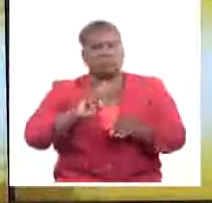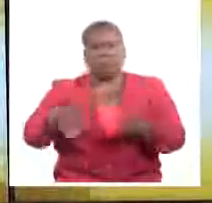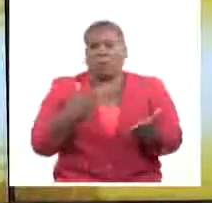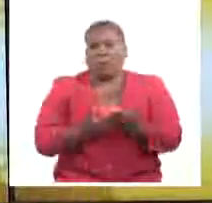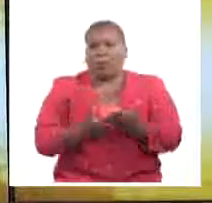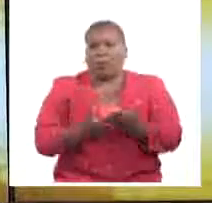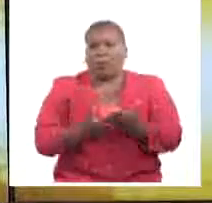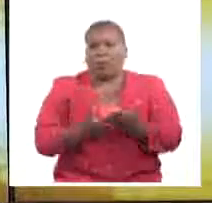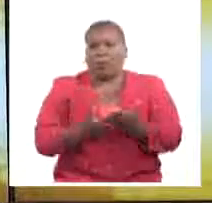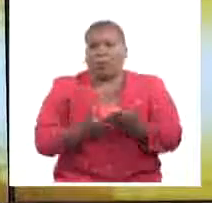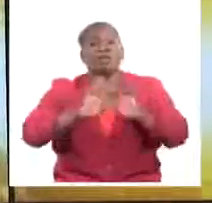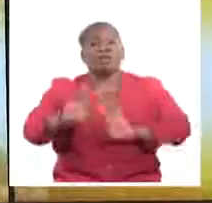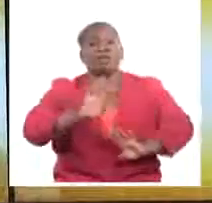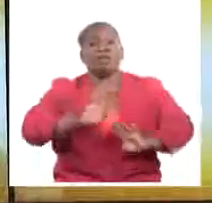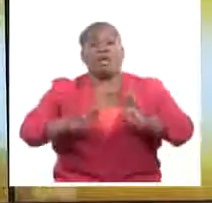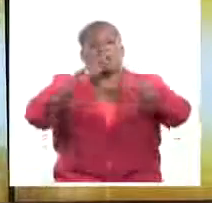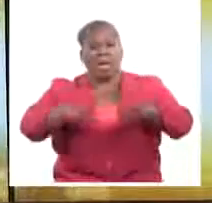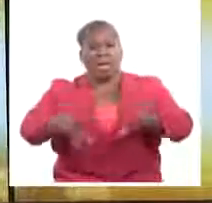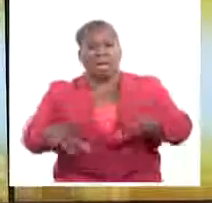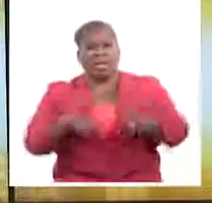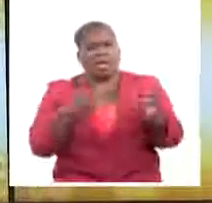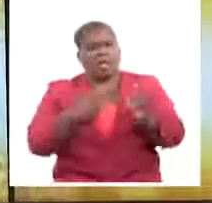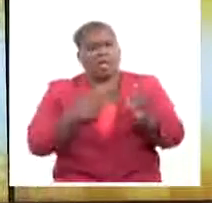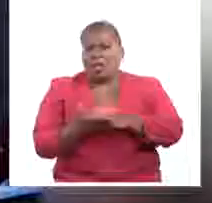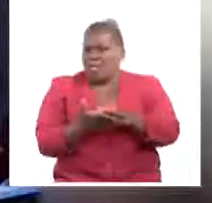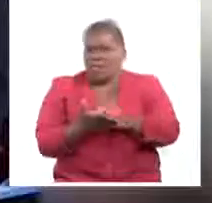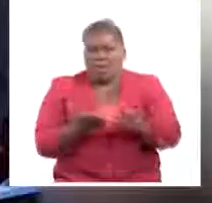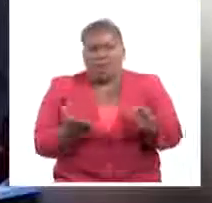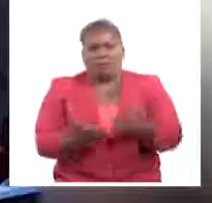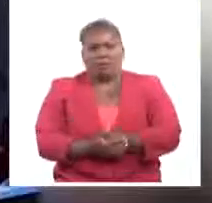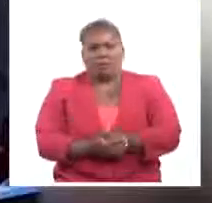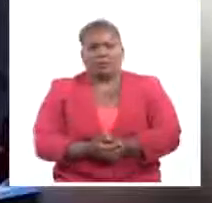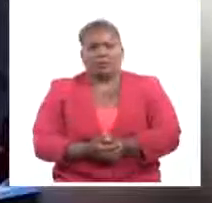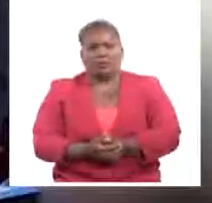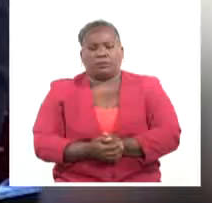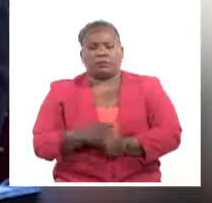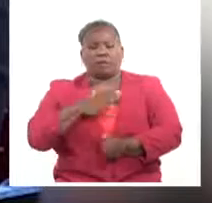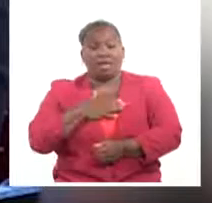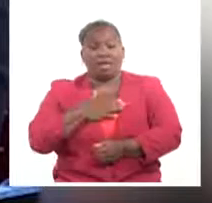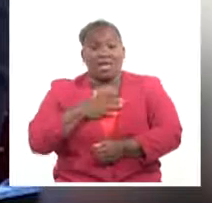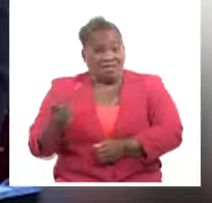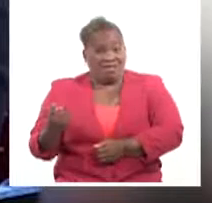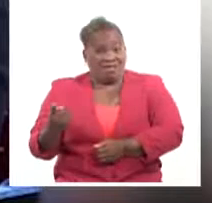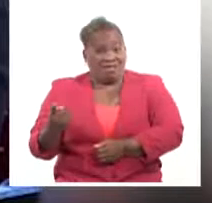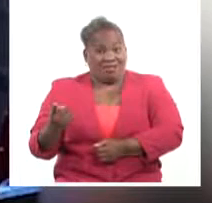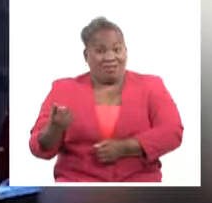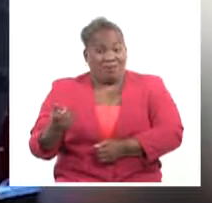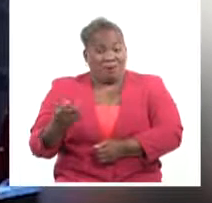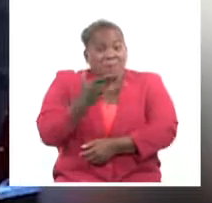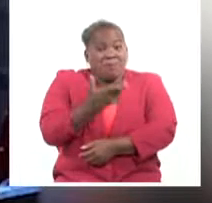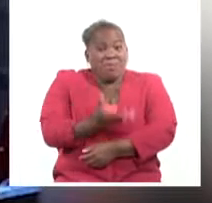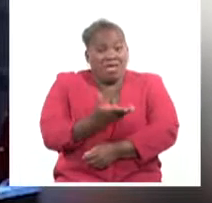la política que defiende es la de la paz. Así lo dijo. Ellos me pidieron que,